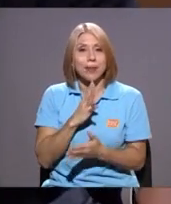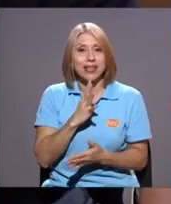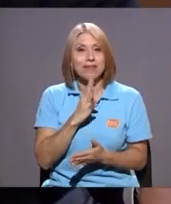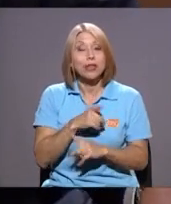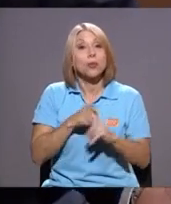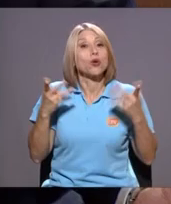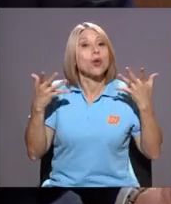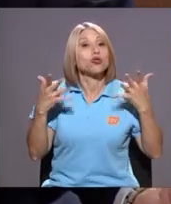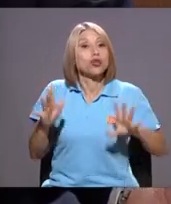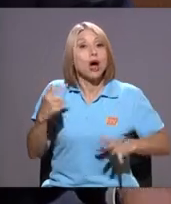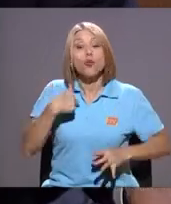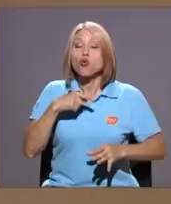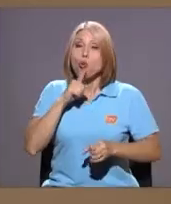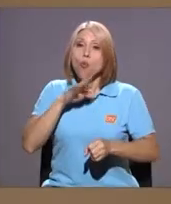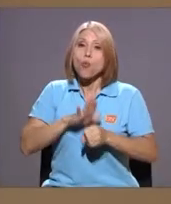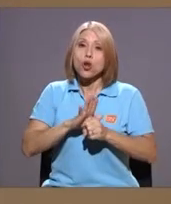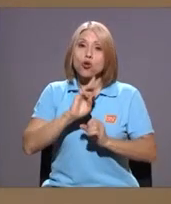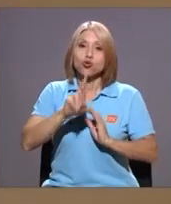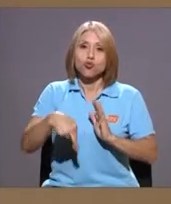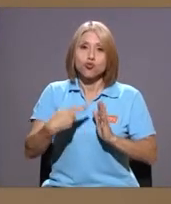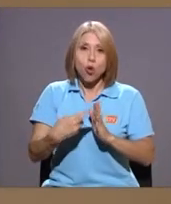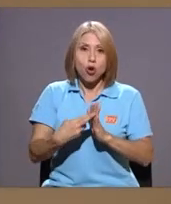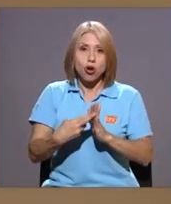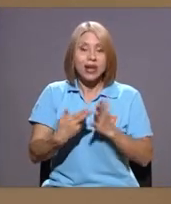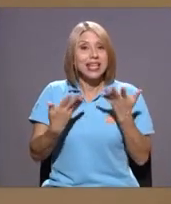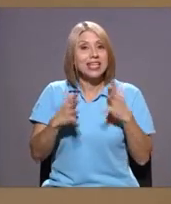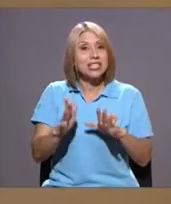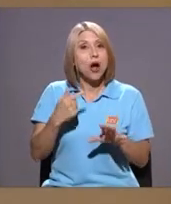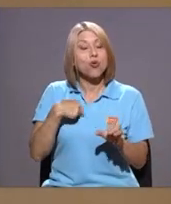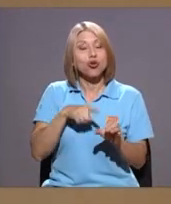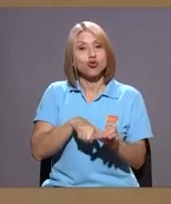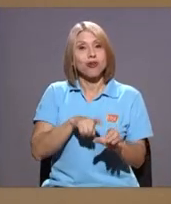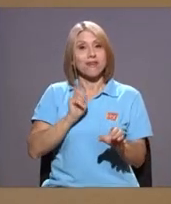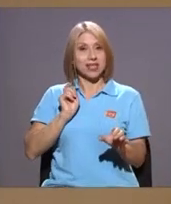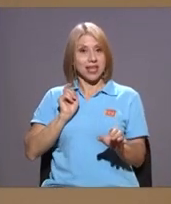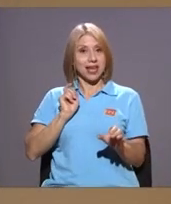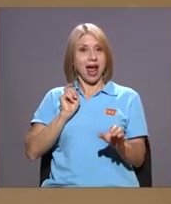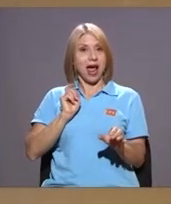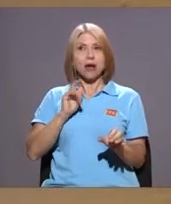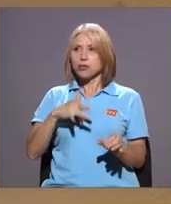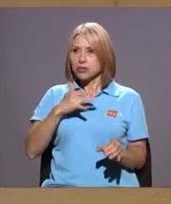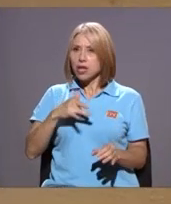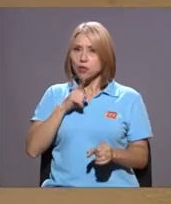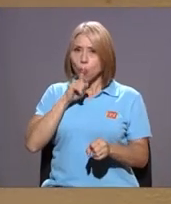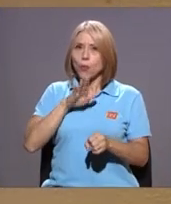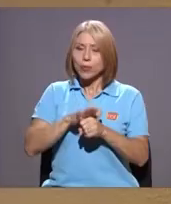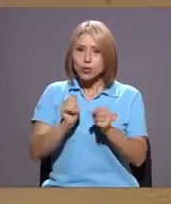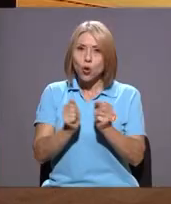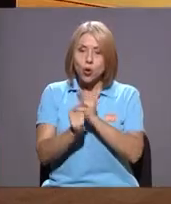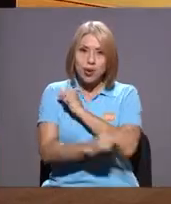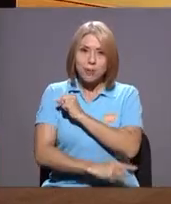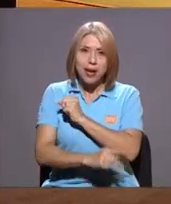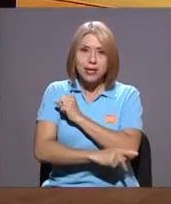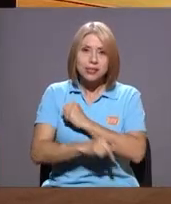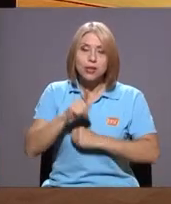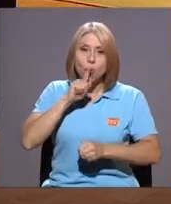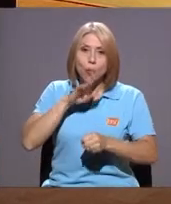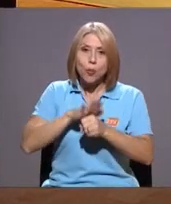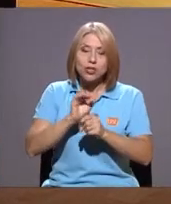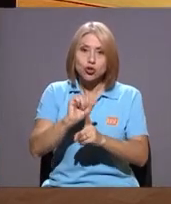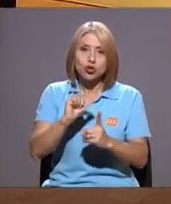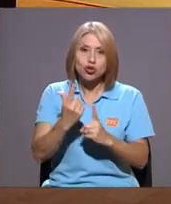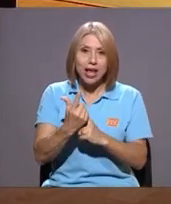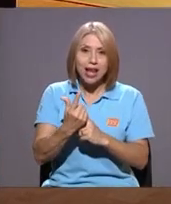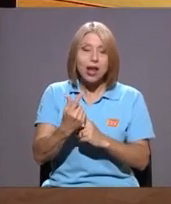cumplió su rol y digamos pues se retira siente un compromiso con el país un compromiso social que cuando ve el